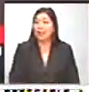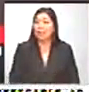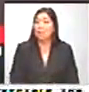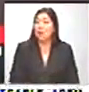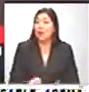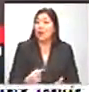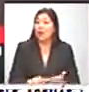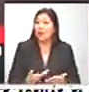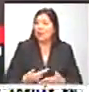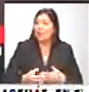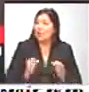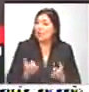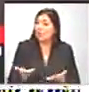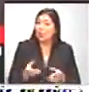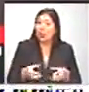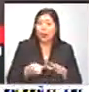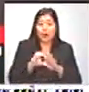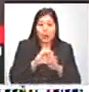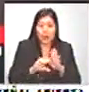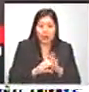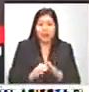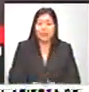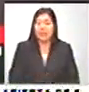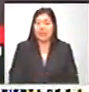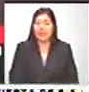porque eso es lo que hemos venido percibiendo, y la Comisión de Constitución, a